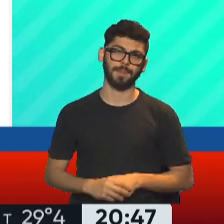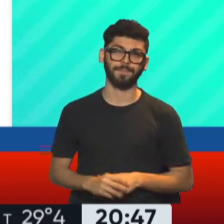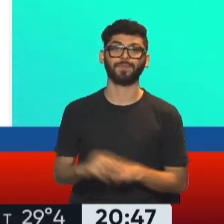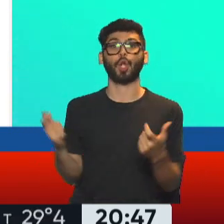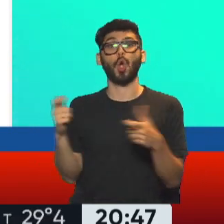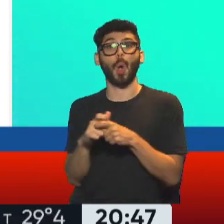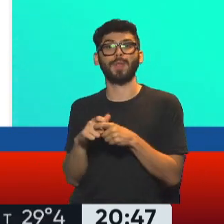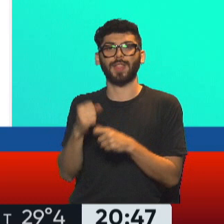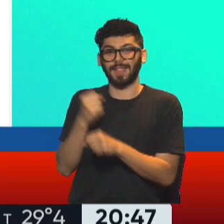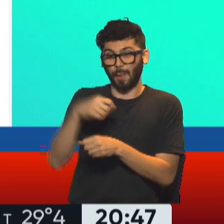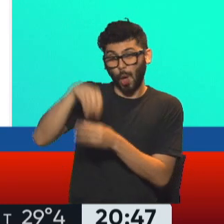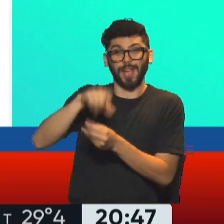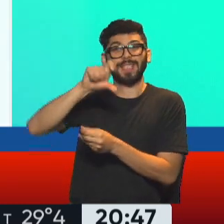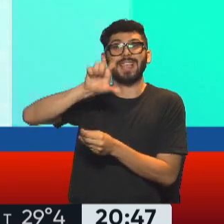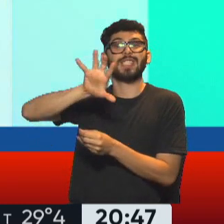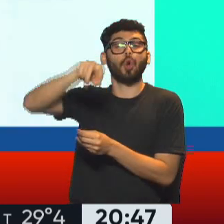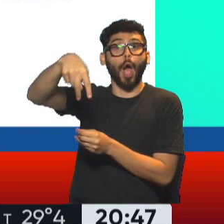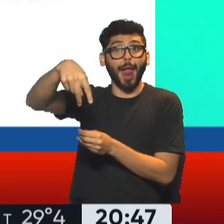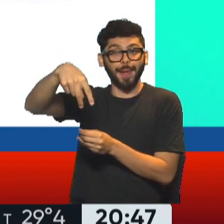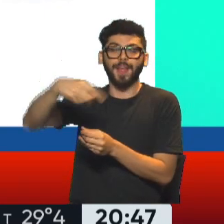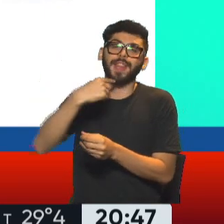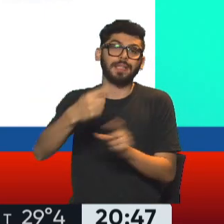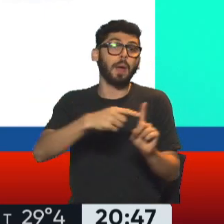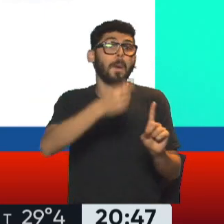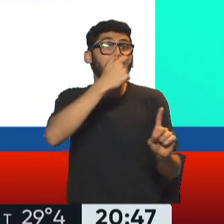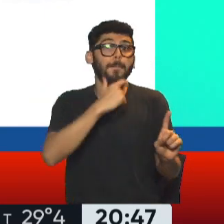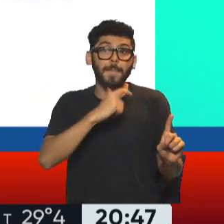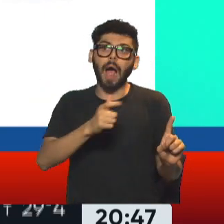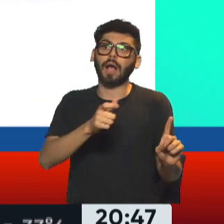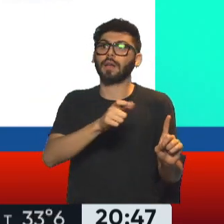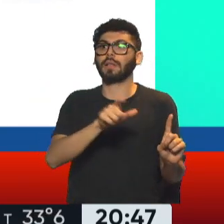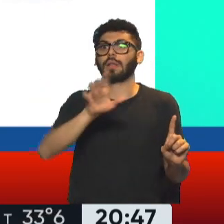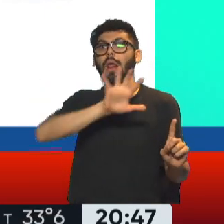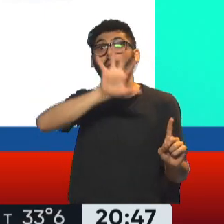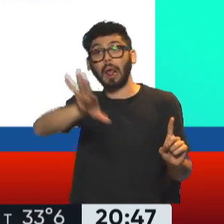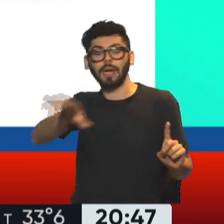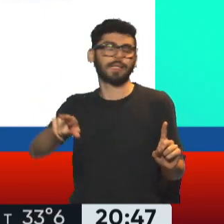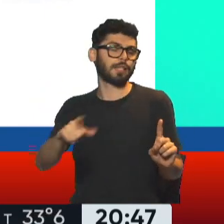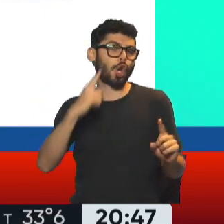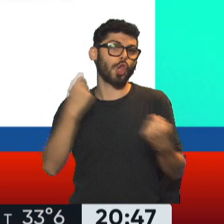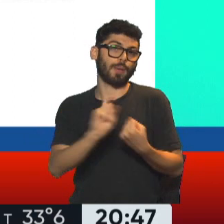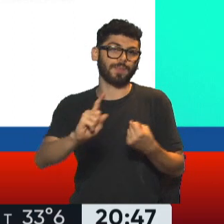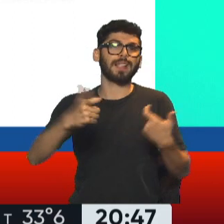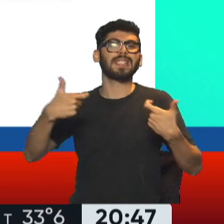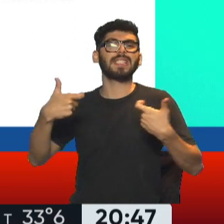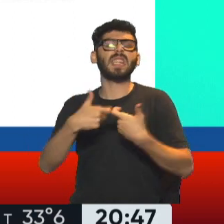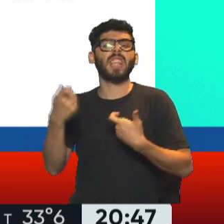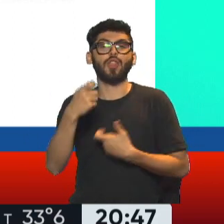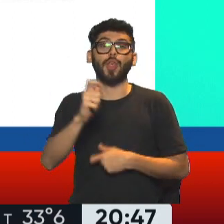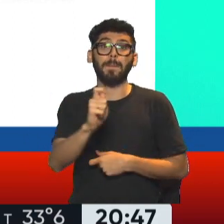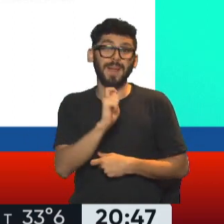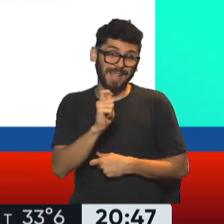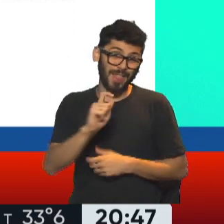de los trabajadores de C5N. Repudiamos la agresión de Mauricio Macri. Bueno, también el sindicato de prensa de